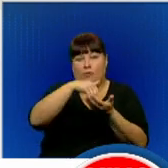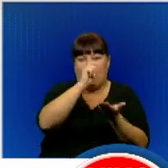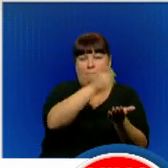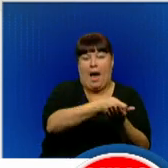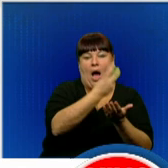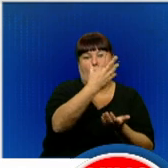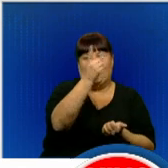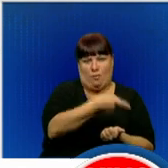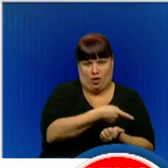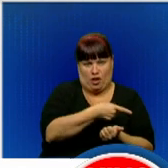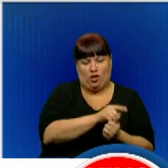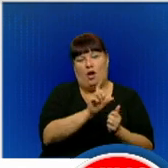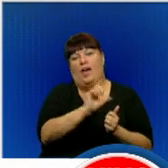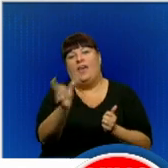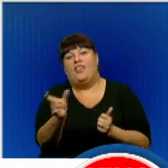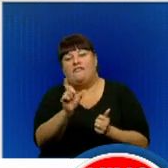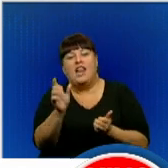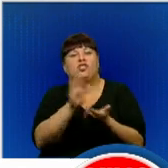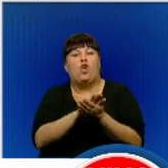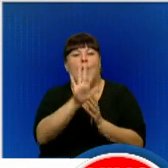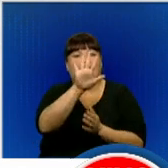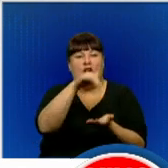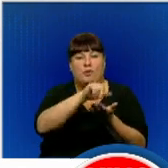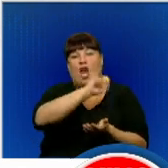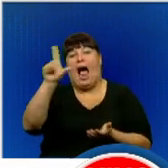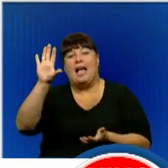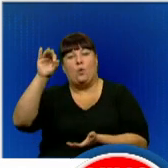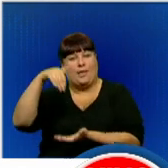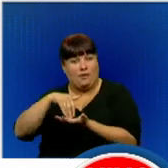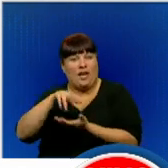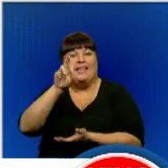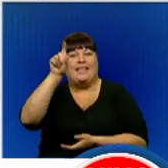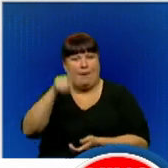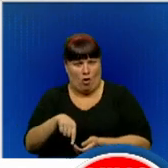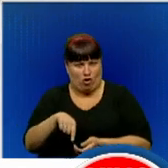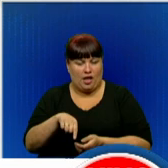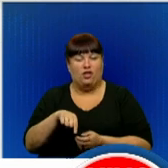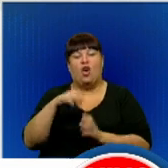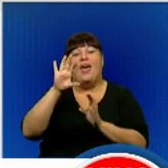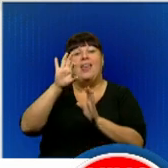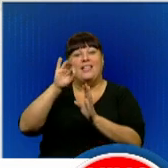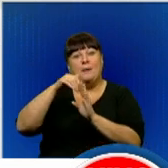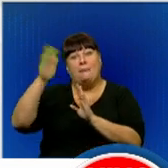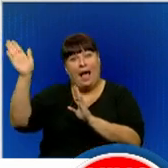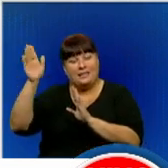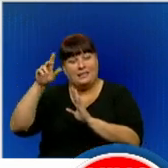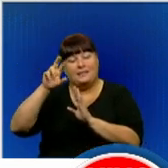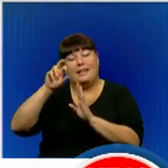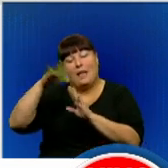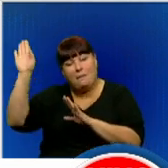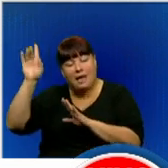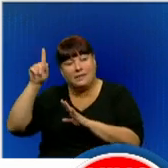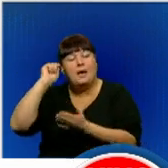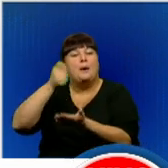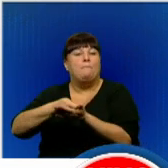25 por lo que va de 5 a 50 30 y por lo que exceda 30 va a